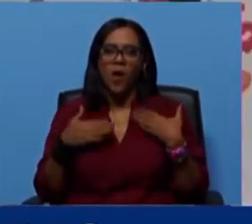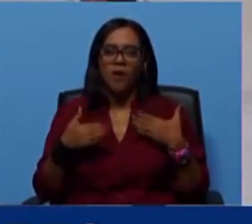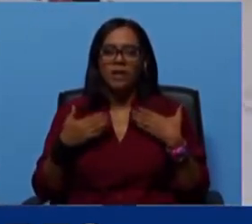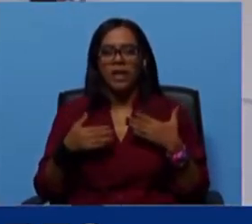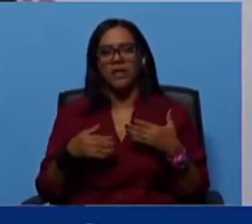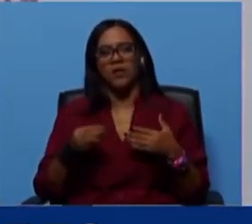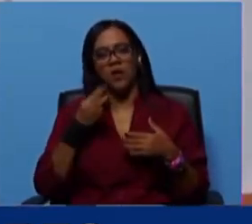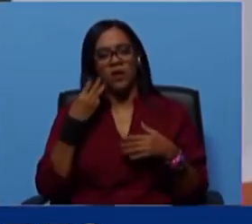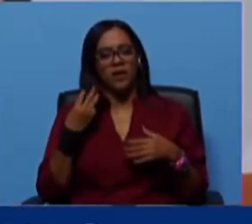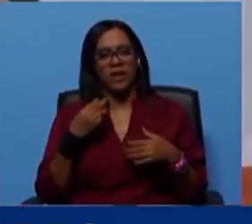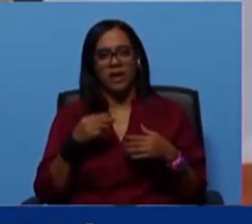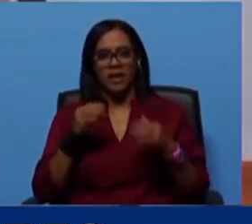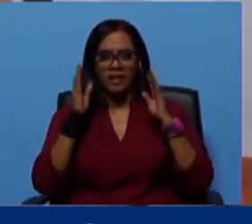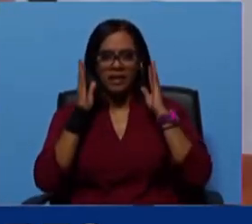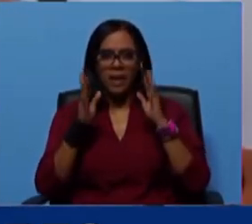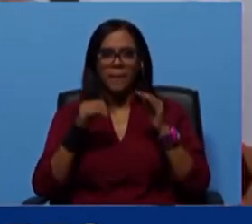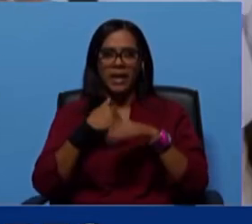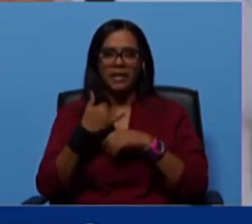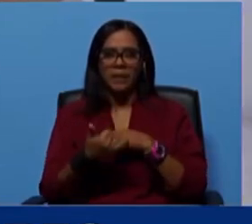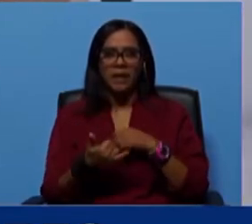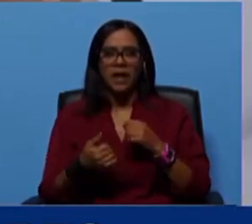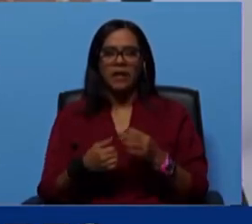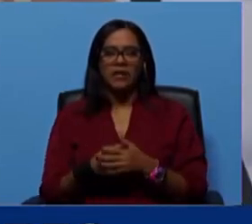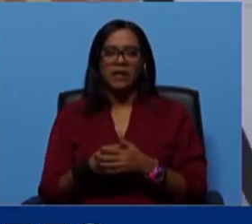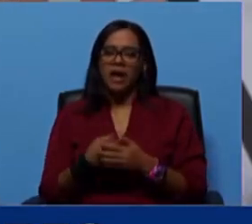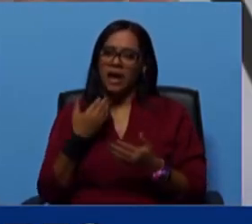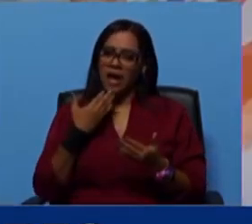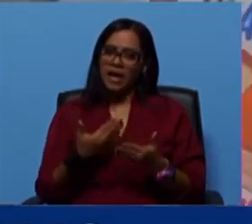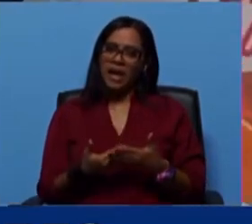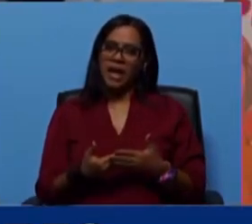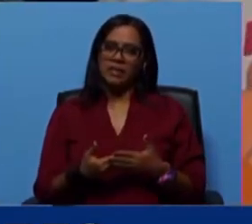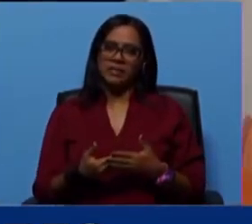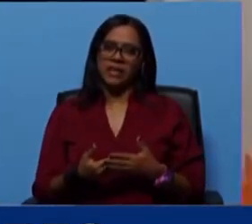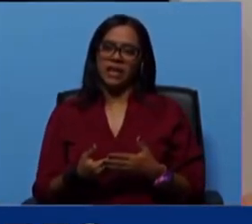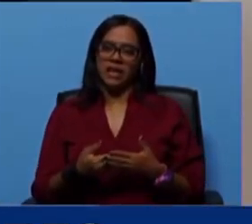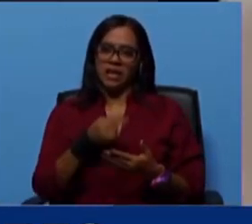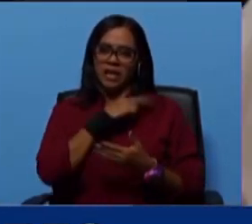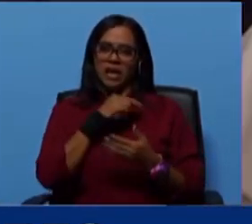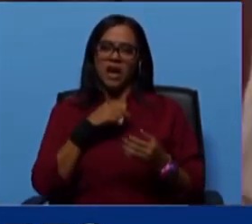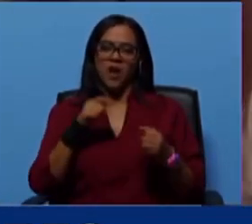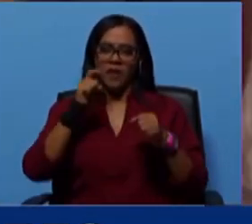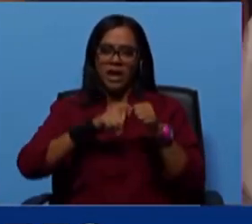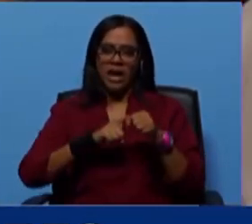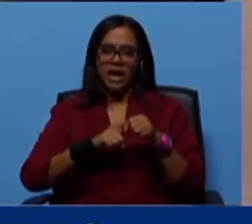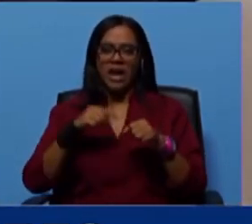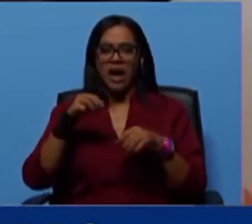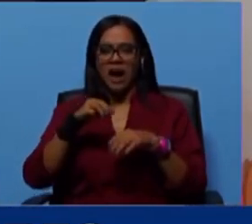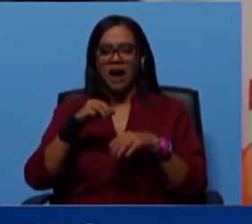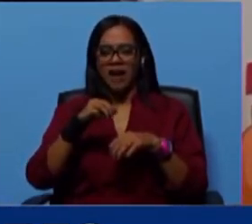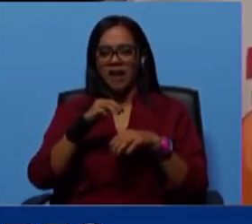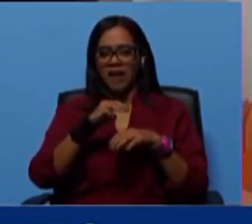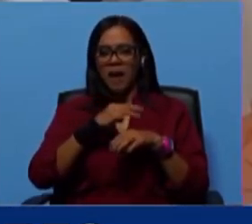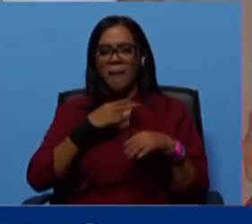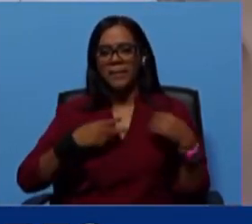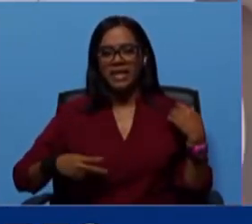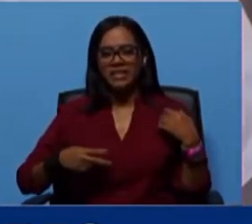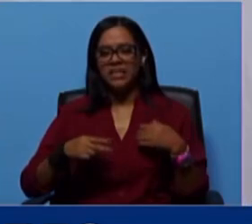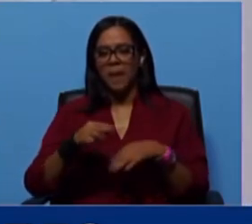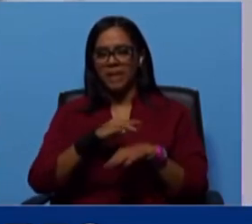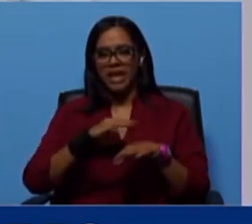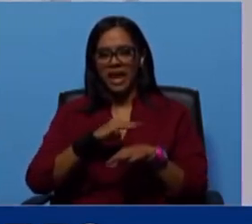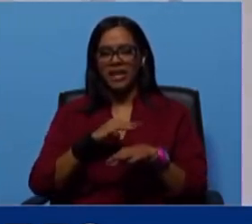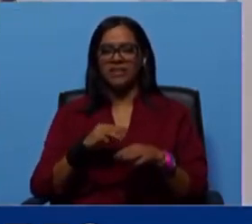orgullosos de que nos hayan tomado en cuenta para este plan. Gracias al general Menry que nos vinculó con la viceministra y con el ministro. Y de verdad esto ha